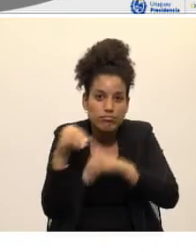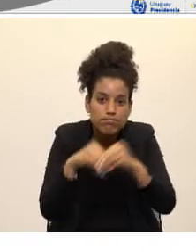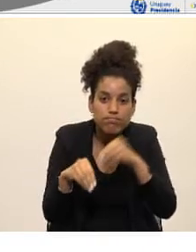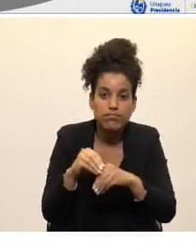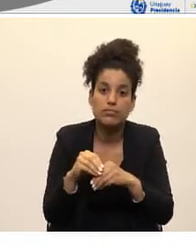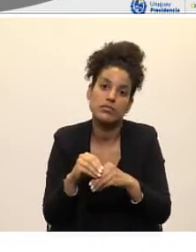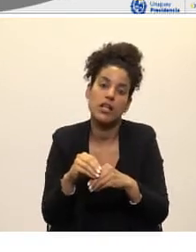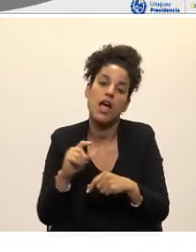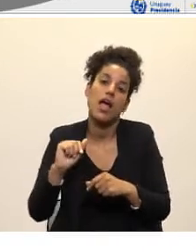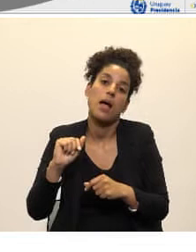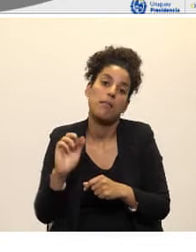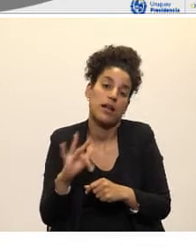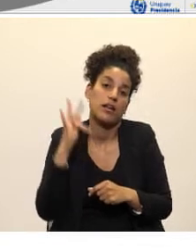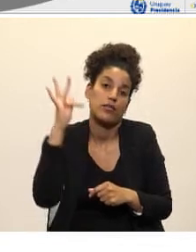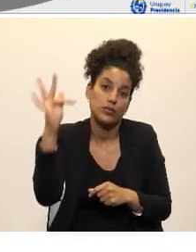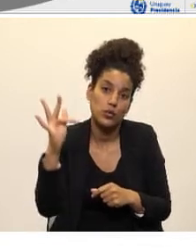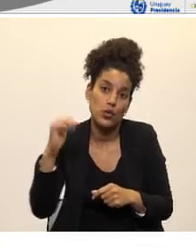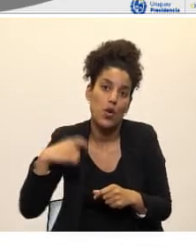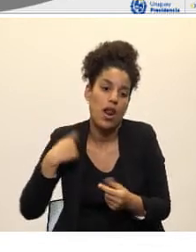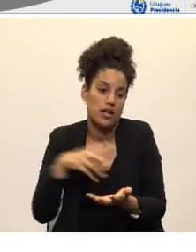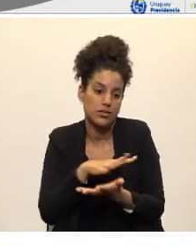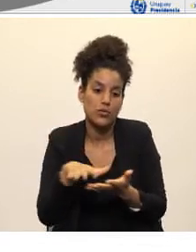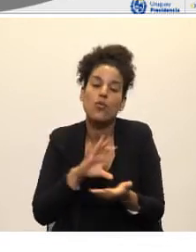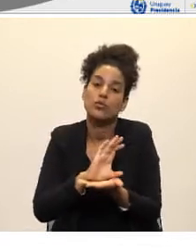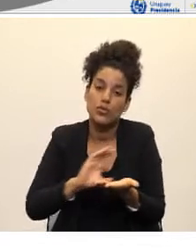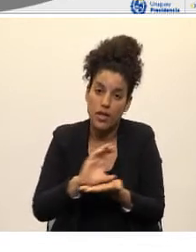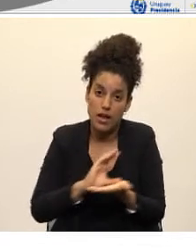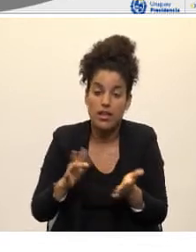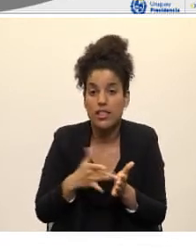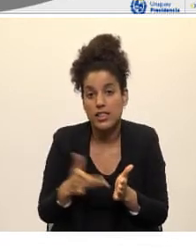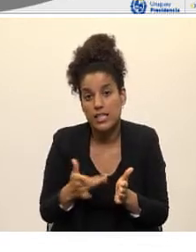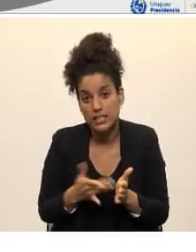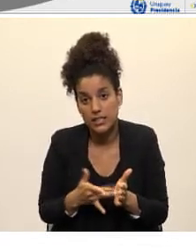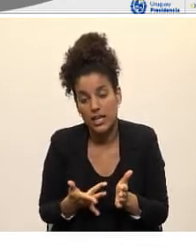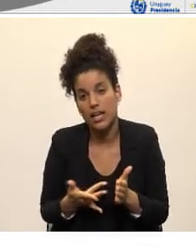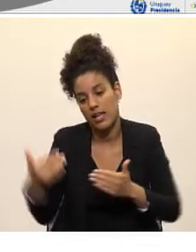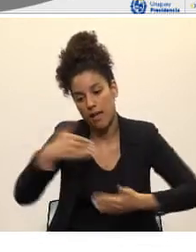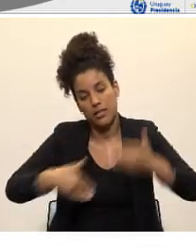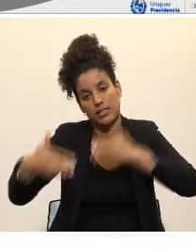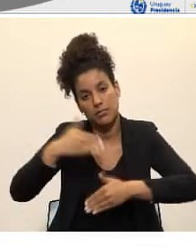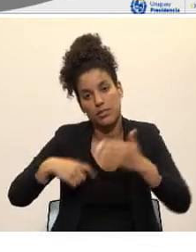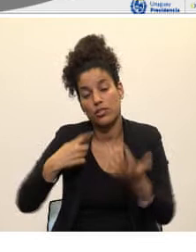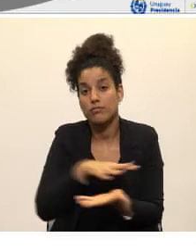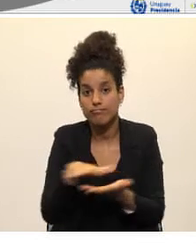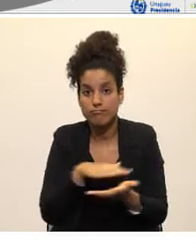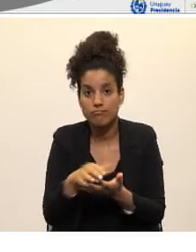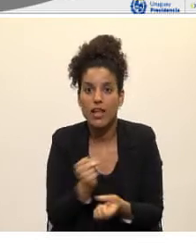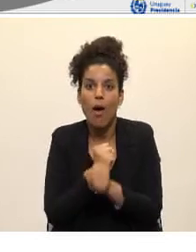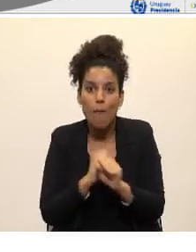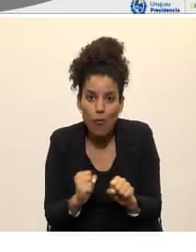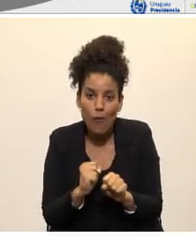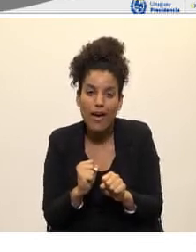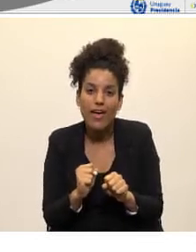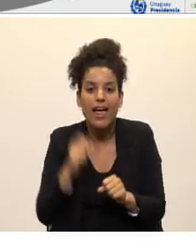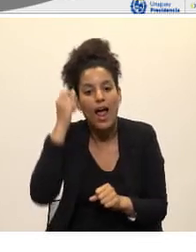prácticas para que realmente la ciudadanía digital, la participación y la comunidad tengan voz y voto en